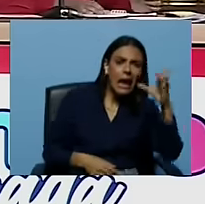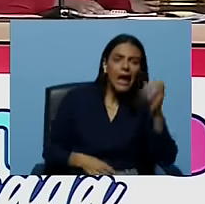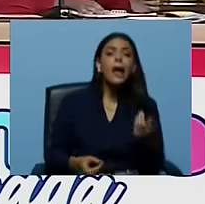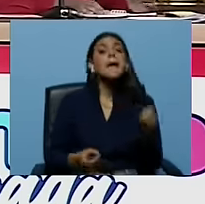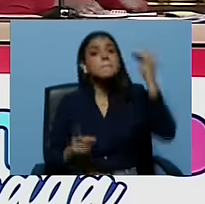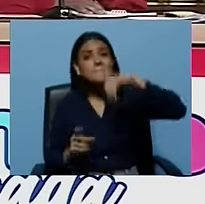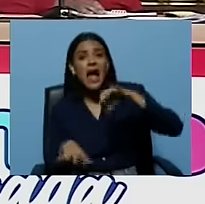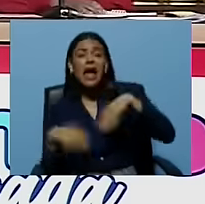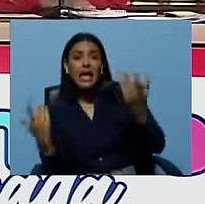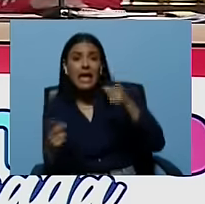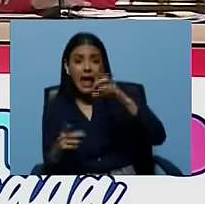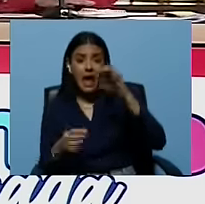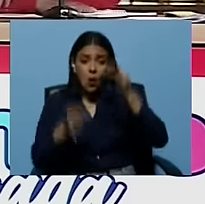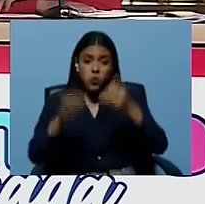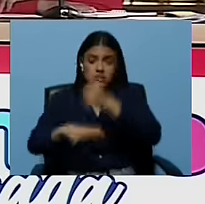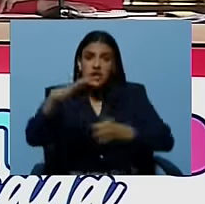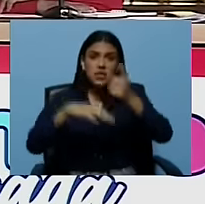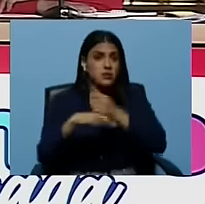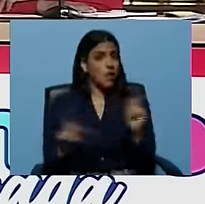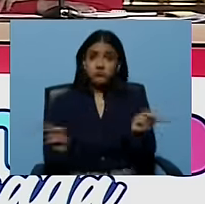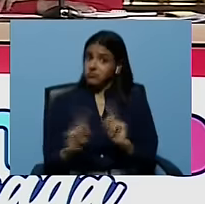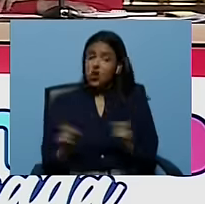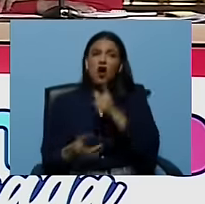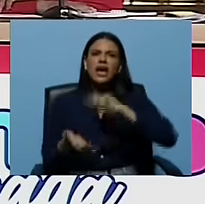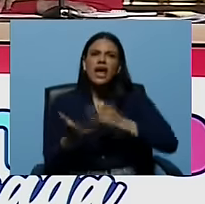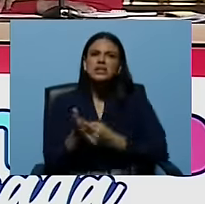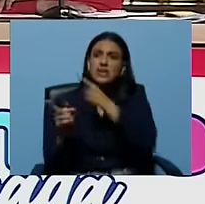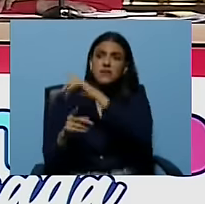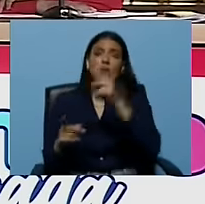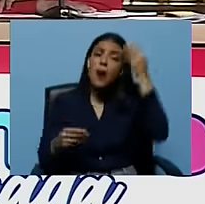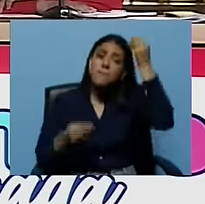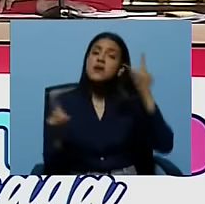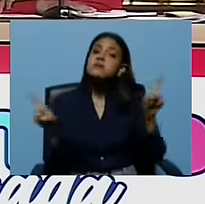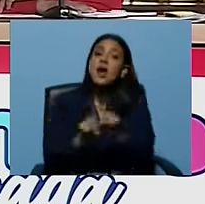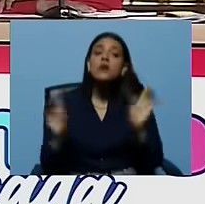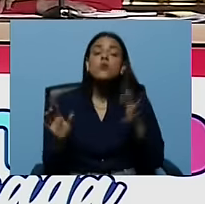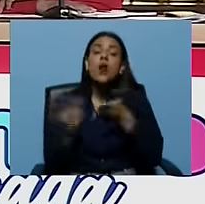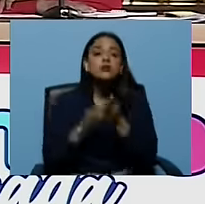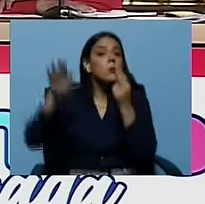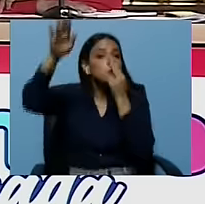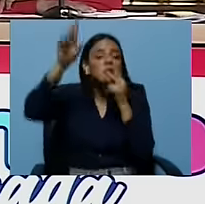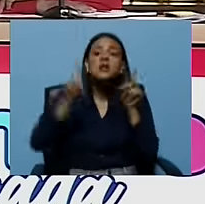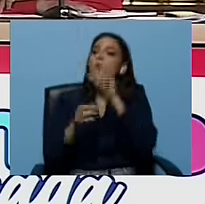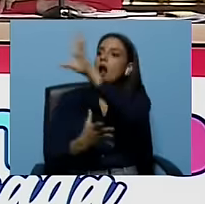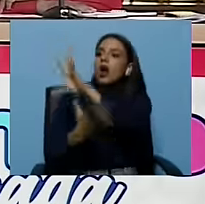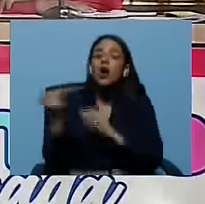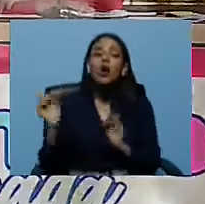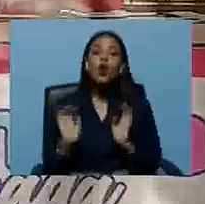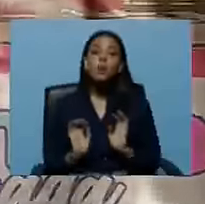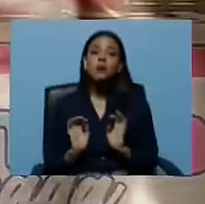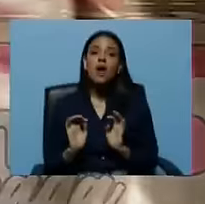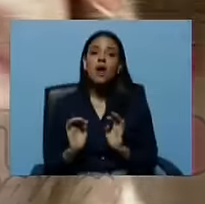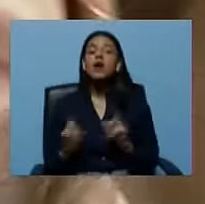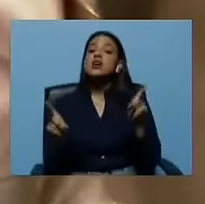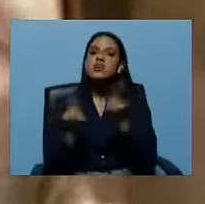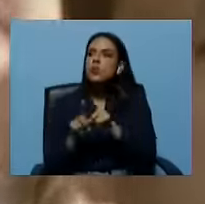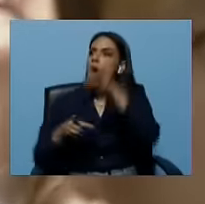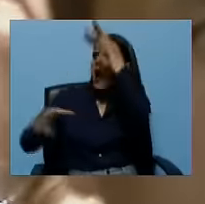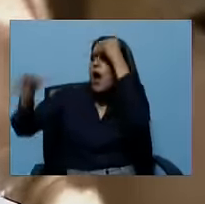Fascismo. Lo mismo creyó en su época los musulinistas, los nazis de